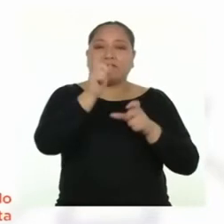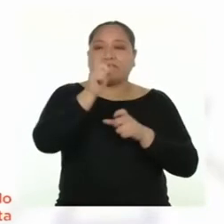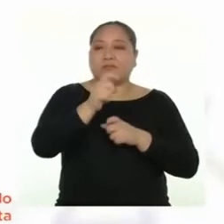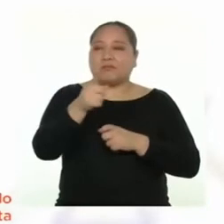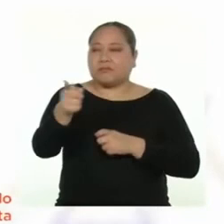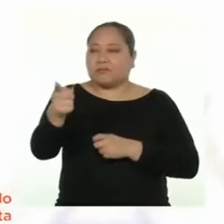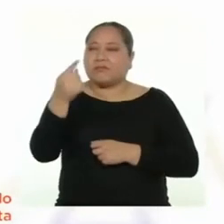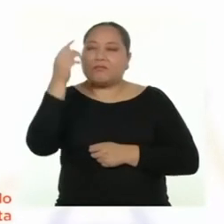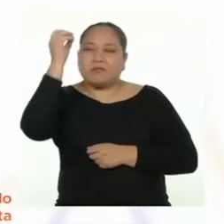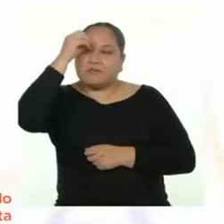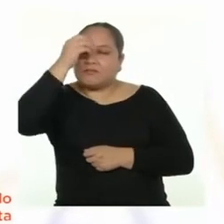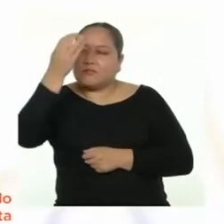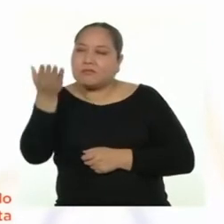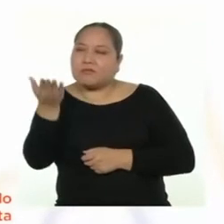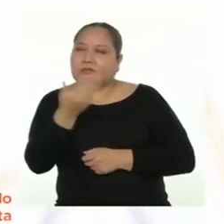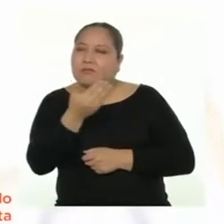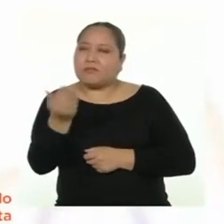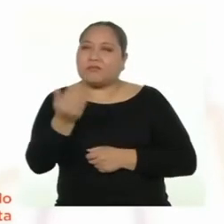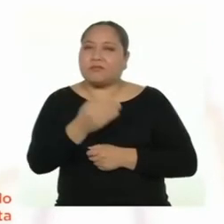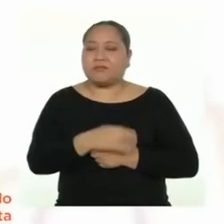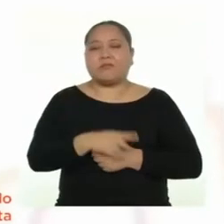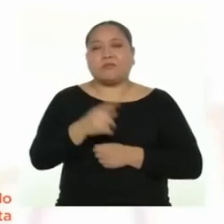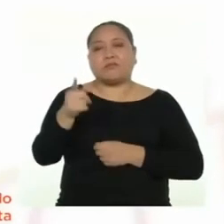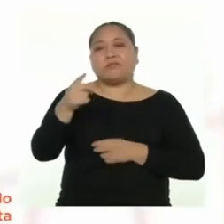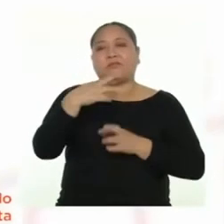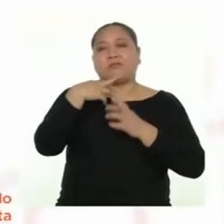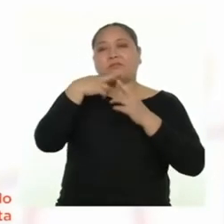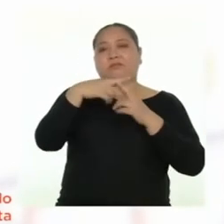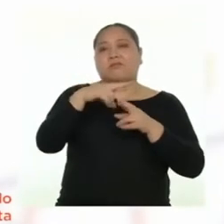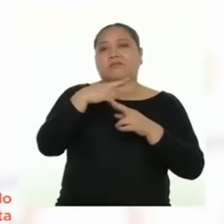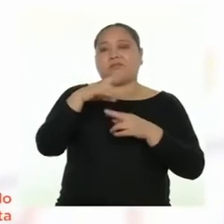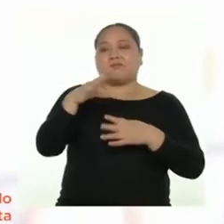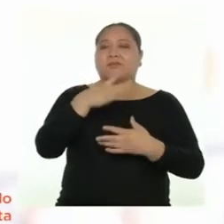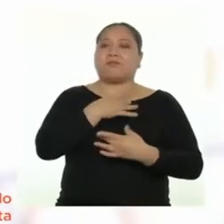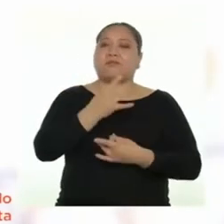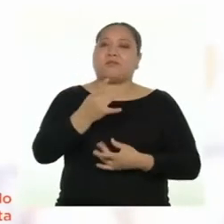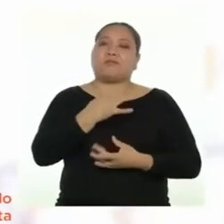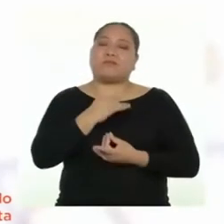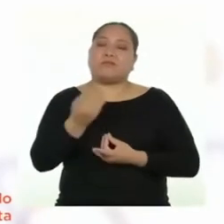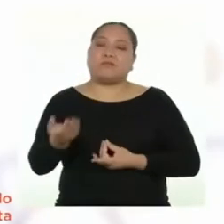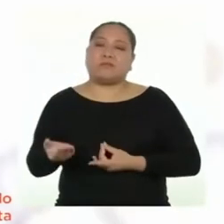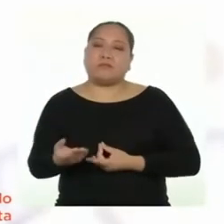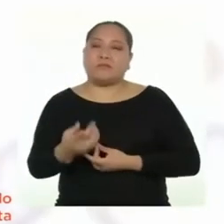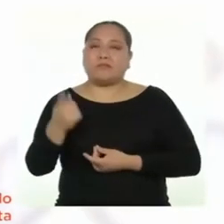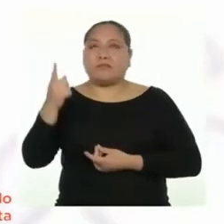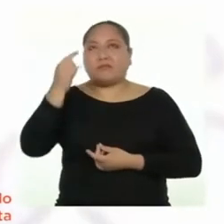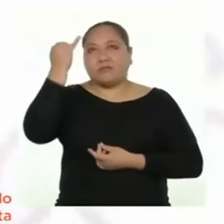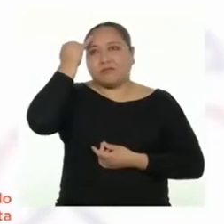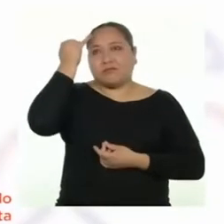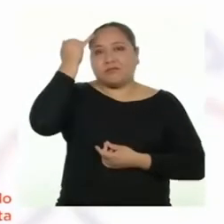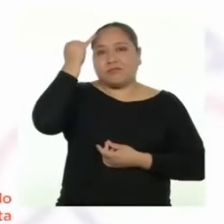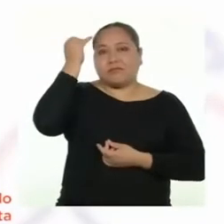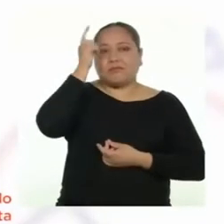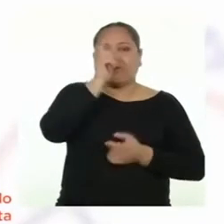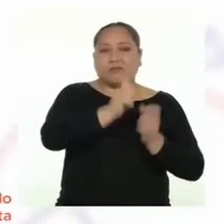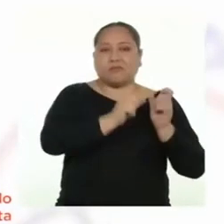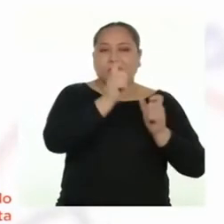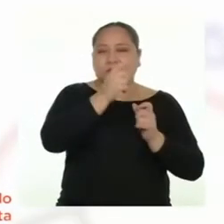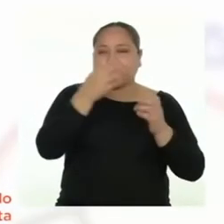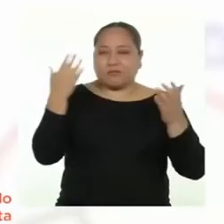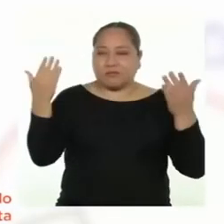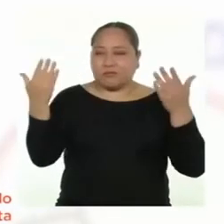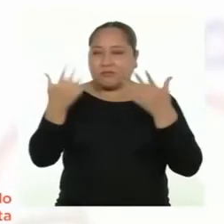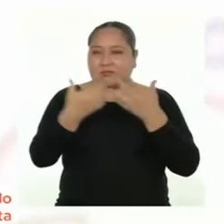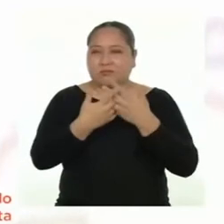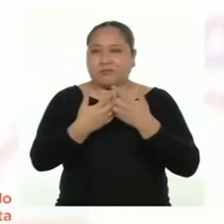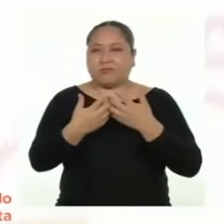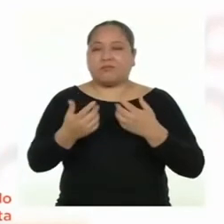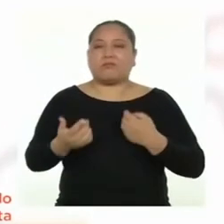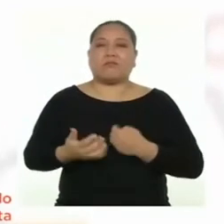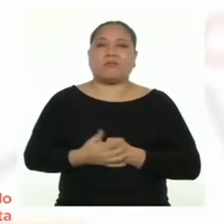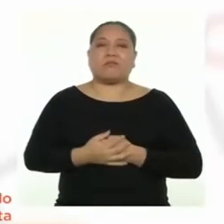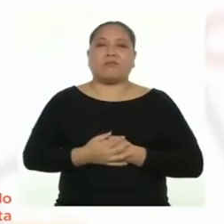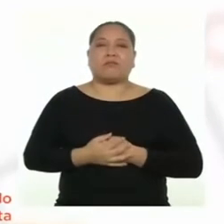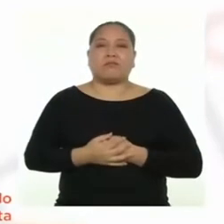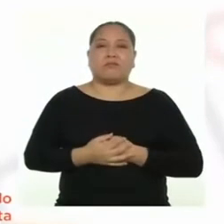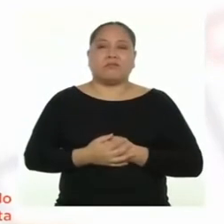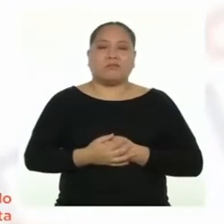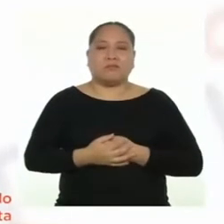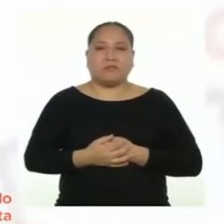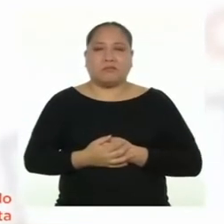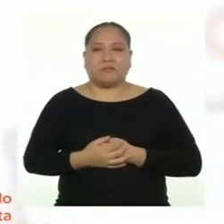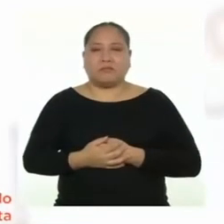personas entrevistadas, que respondan a intereses y expectativas de receptores concretos.